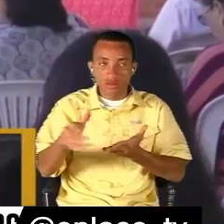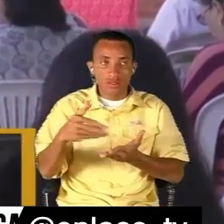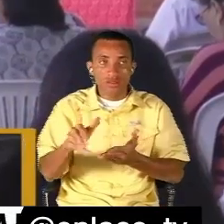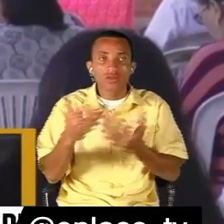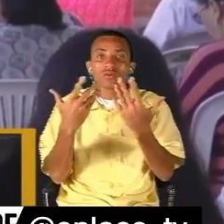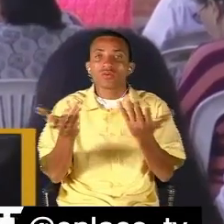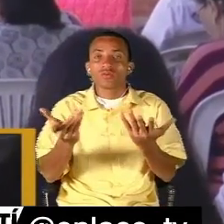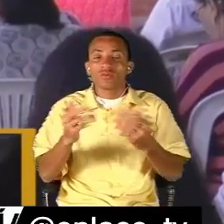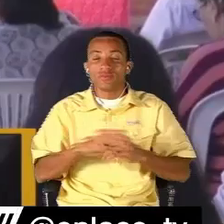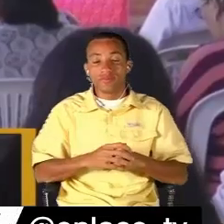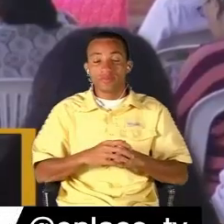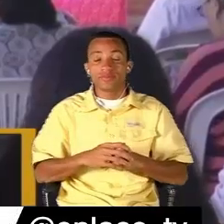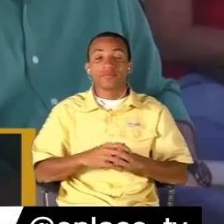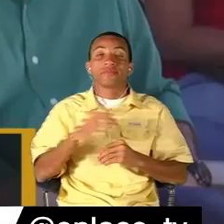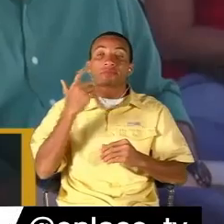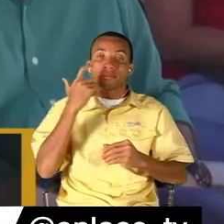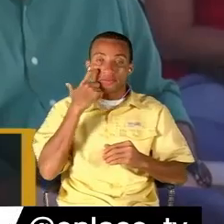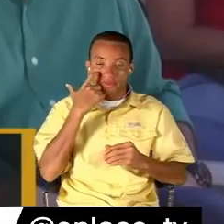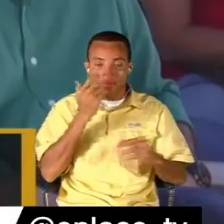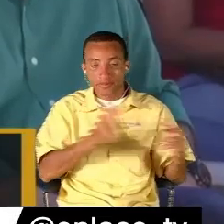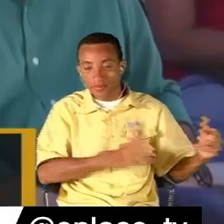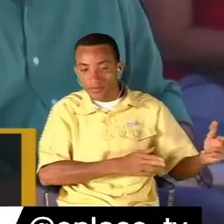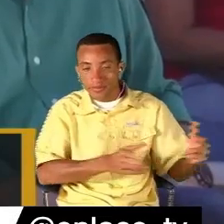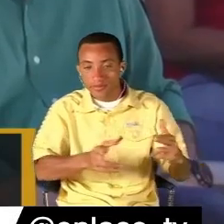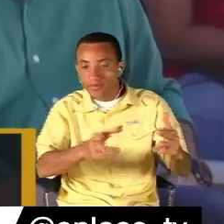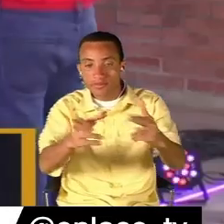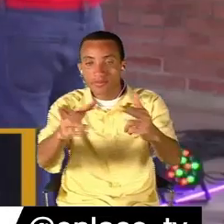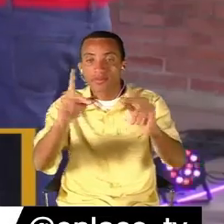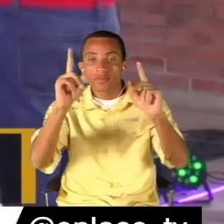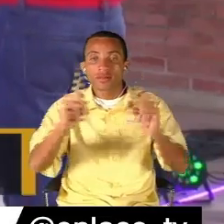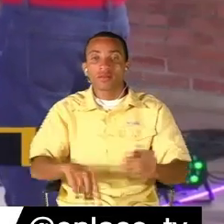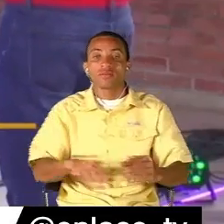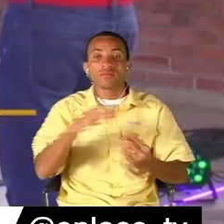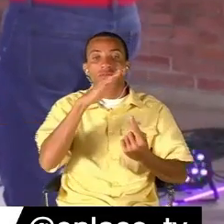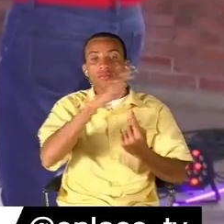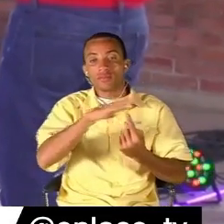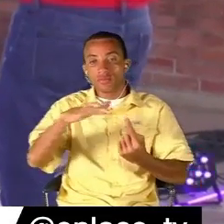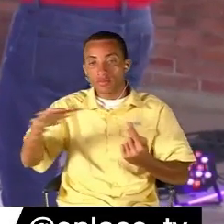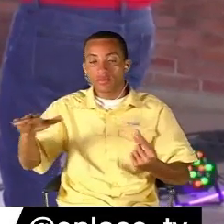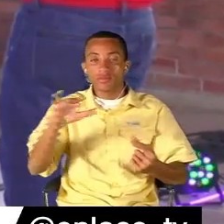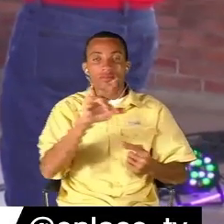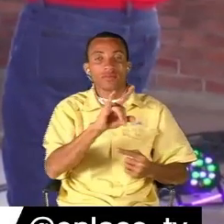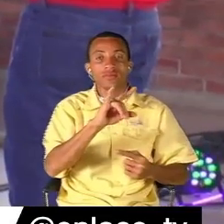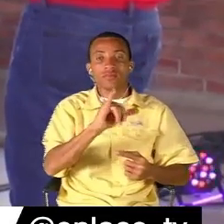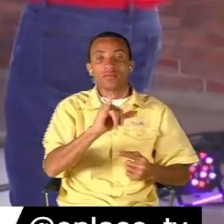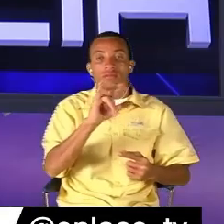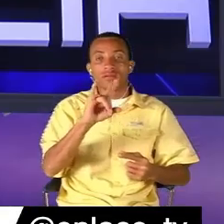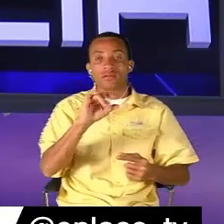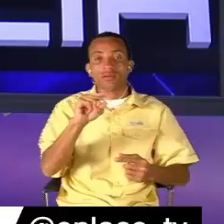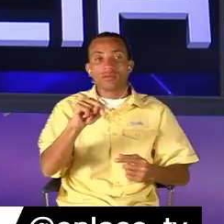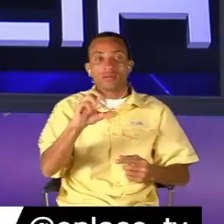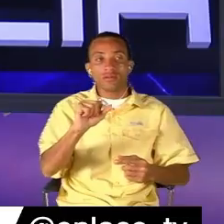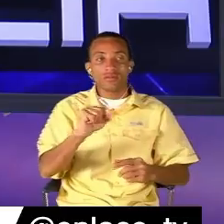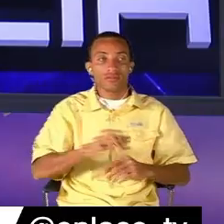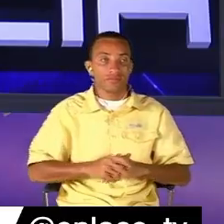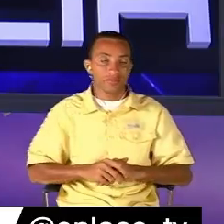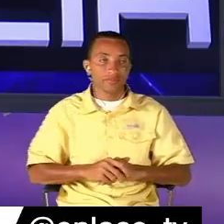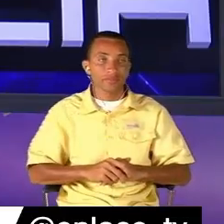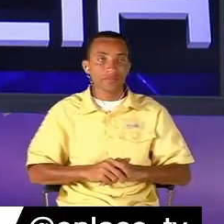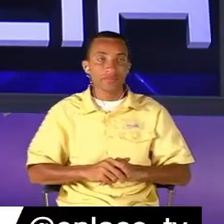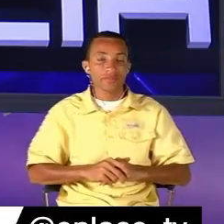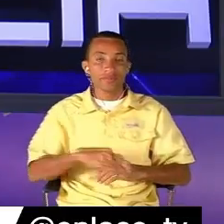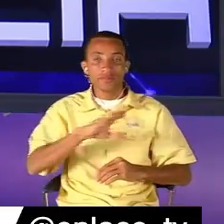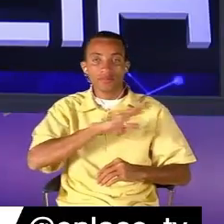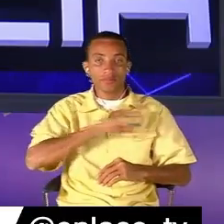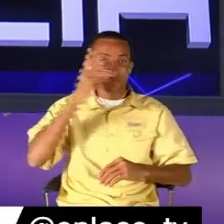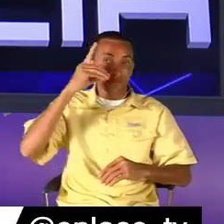La campaña Cuidadito con el Río tuvo como escenario de lanzamiento la terminal Yuma en el sector del muelle de Barranca Bermeja. El alcalde Darío